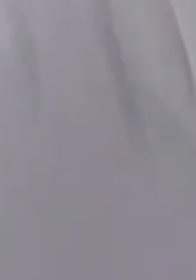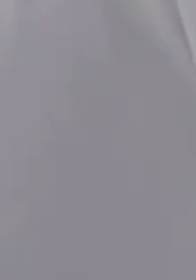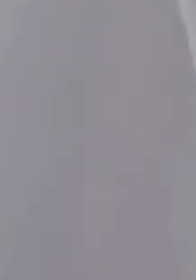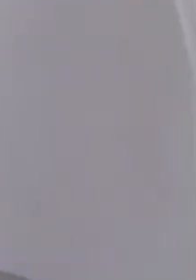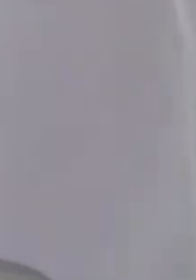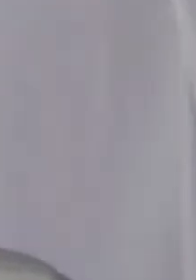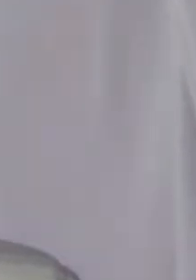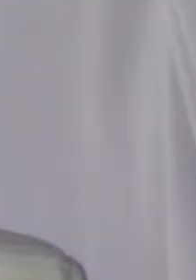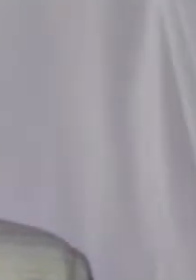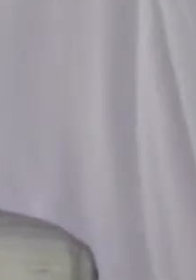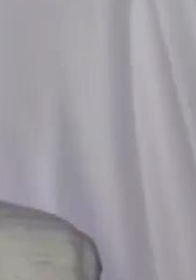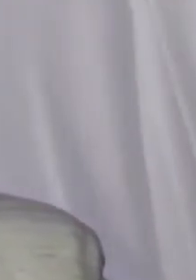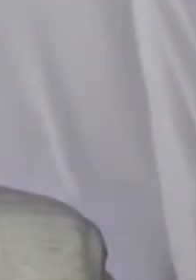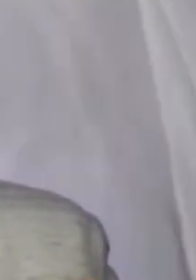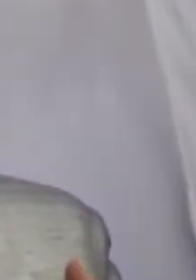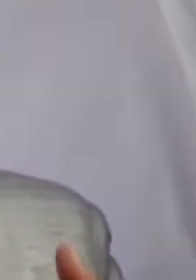esta red voluntaria